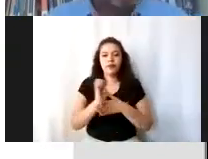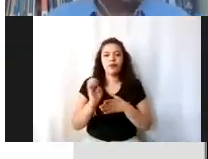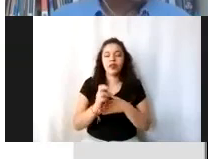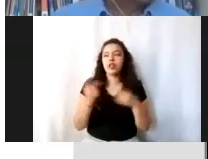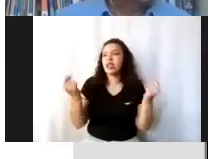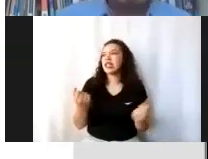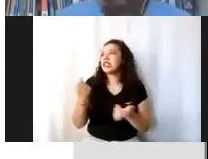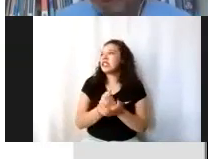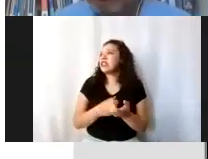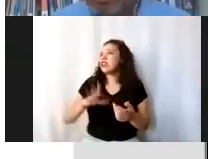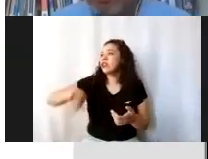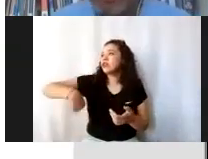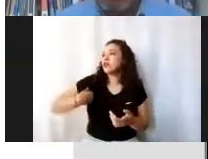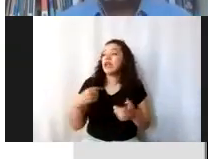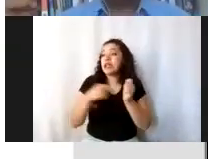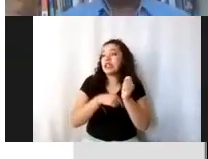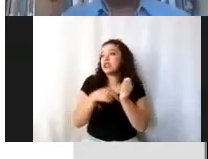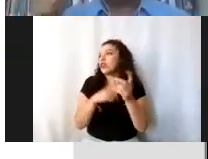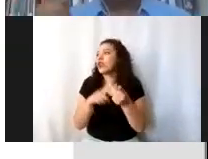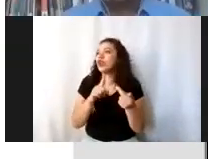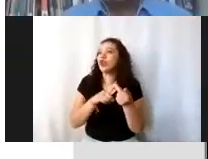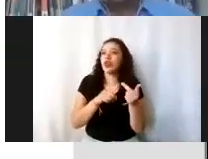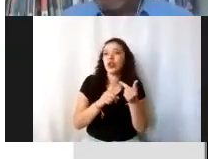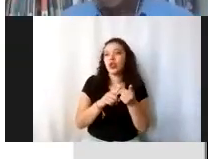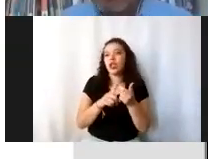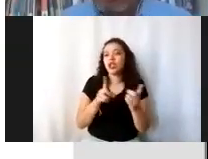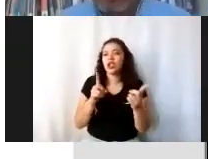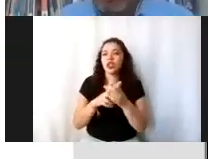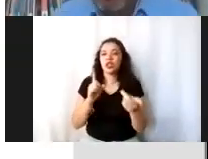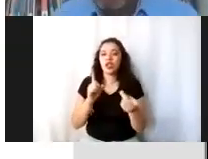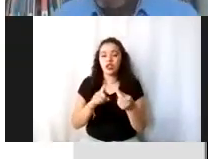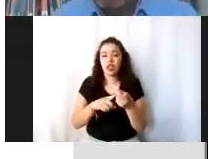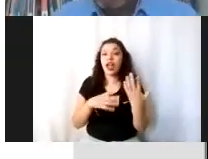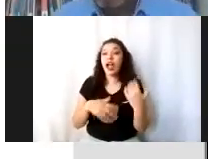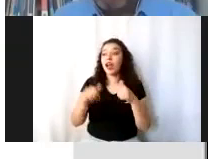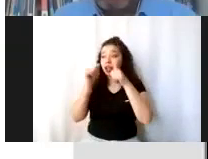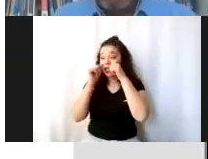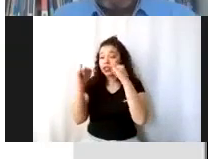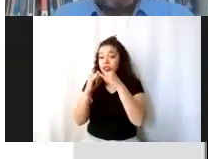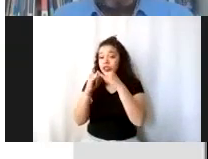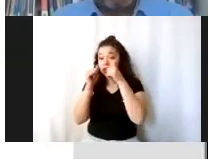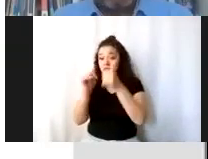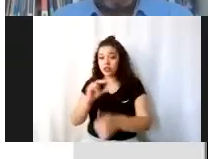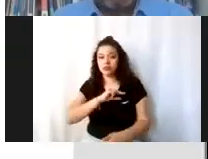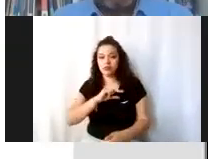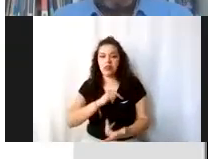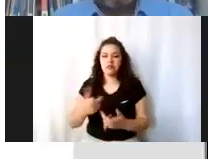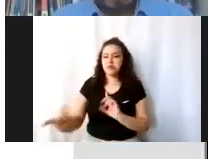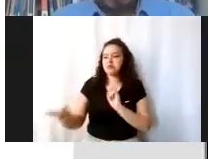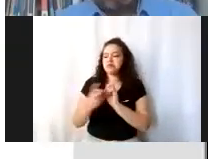me escondo? ¿Dónde me escondo? ¿Dónde no me encontrarán? Ah, pues en una institución de asistencia privada, ahí no me van a encontrar. Y